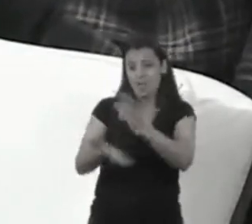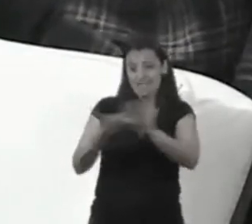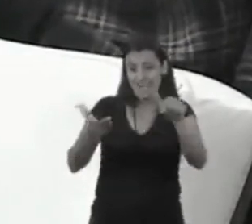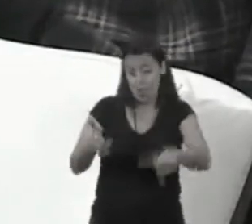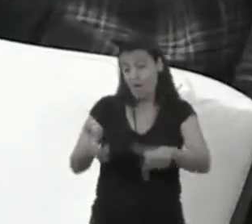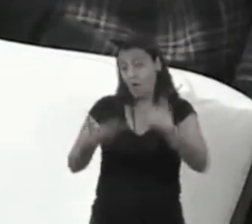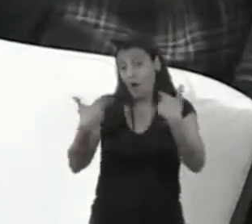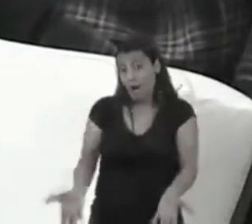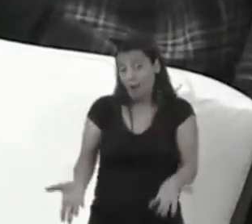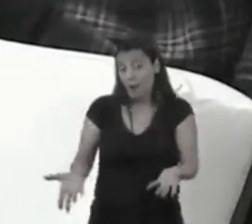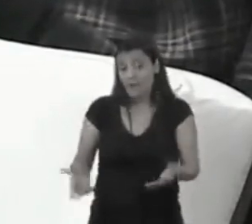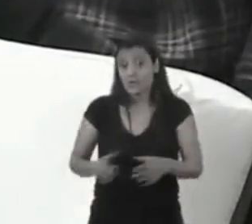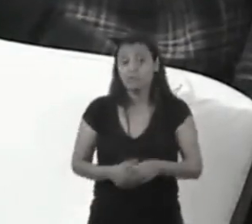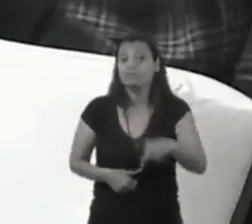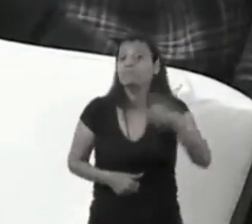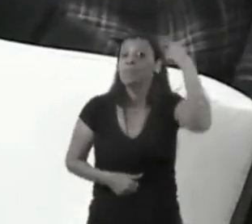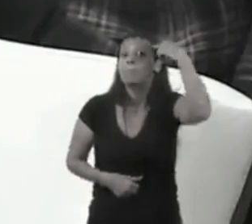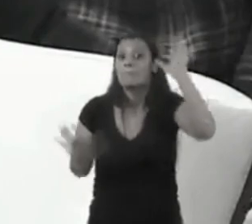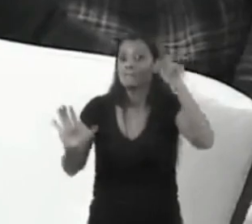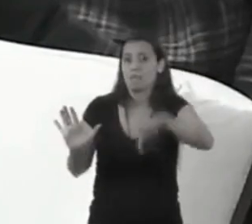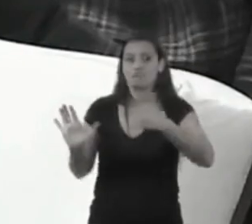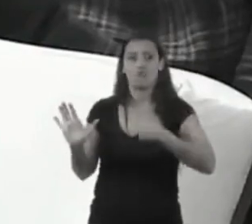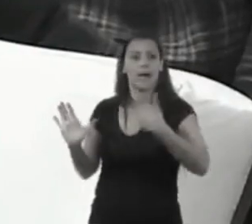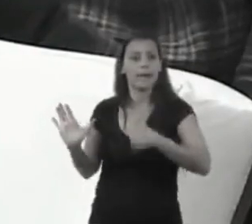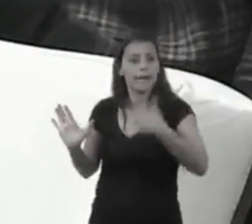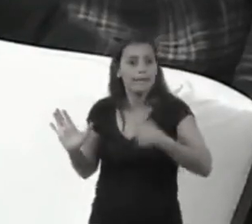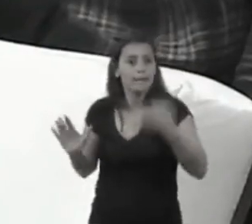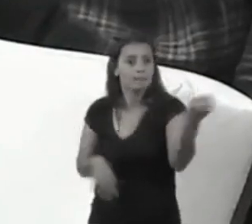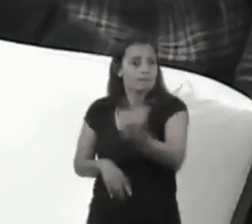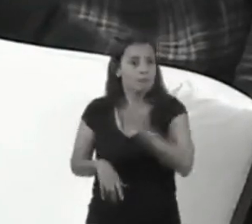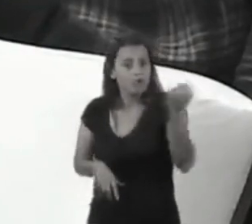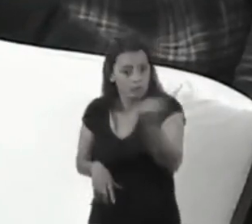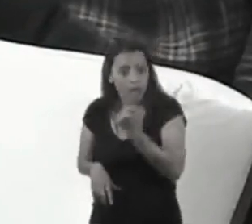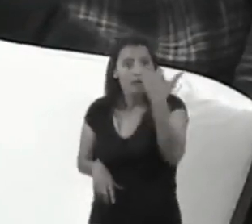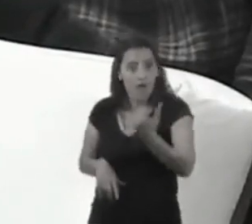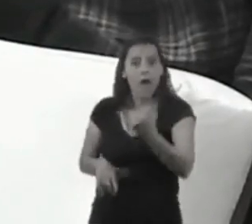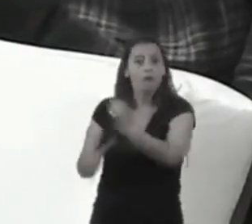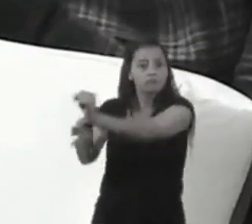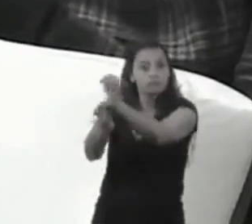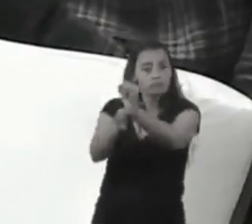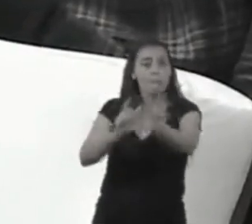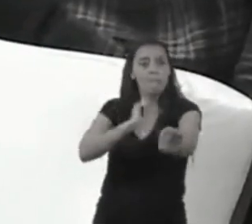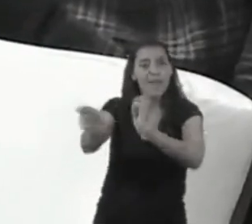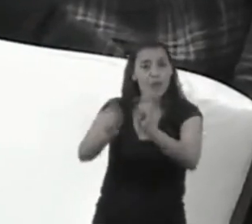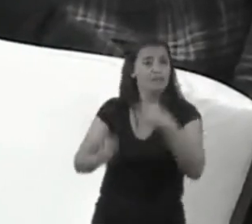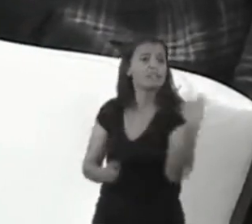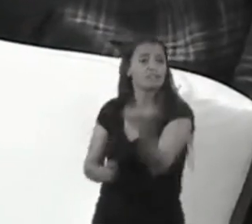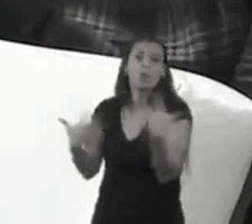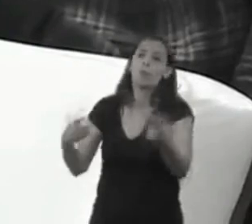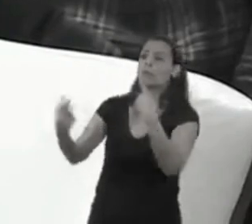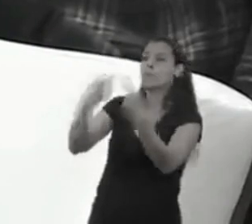medio de comunicación en Buenos Aires porque consideramos que Argentina es una una tierra con mucho talento periodístico donde se puede preguntar con con